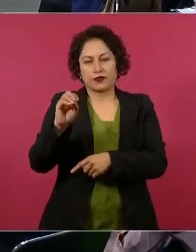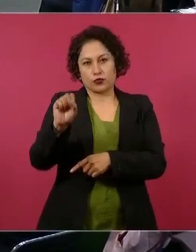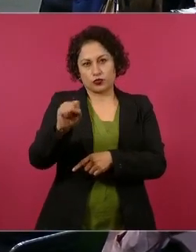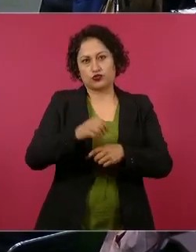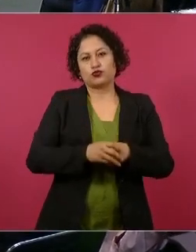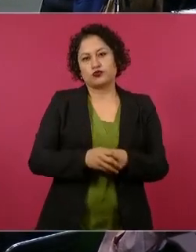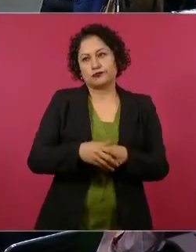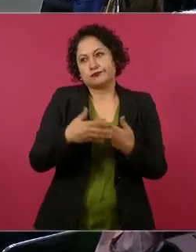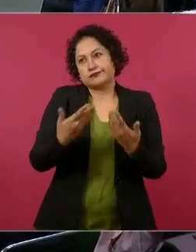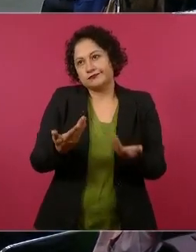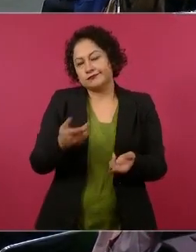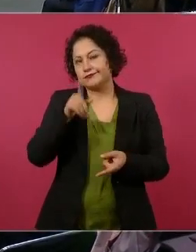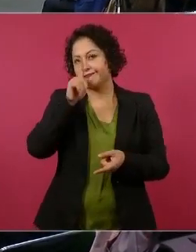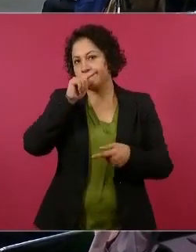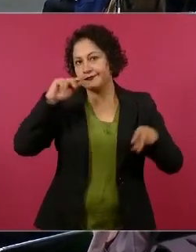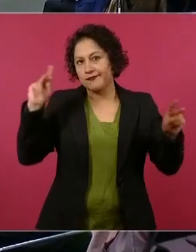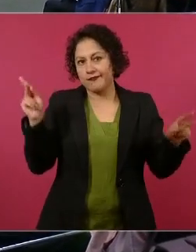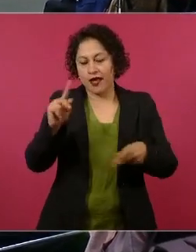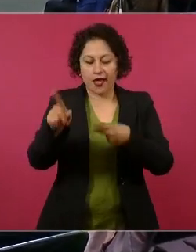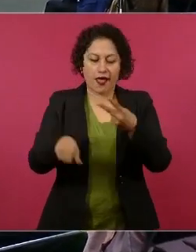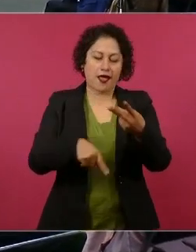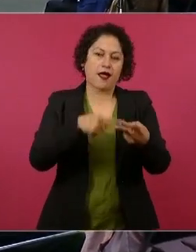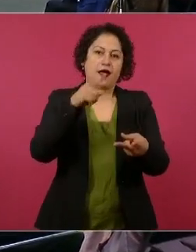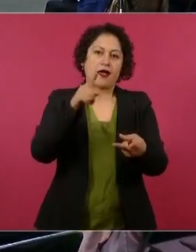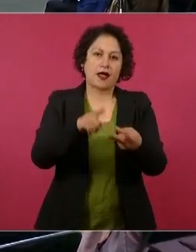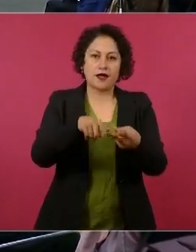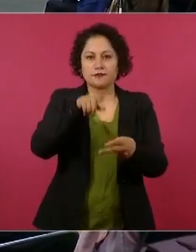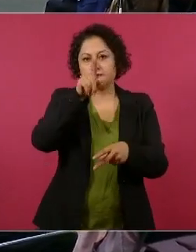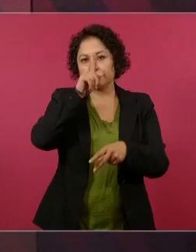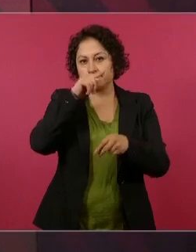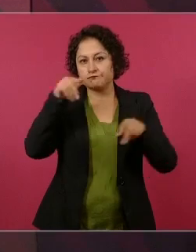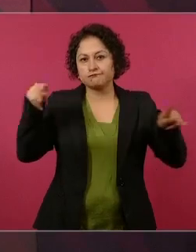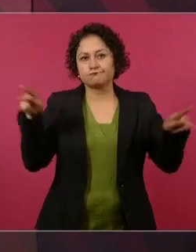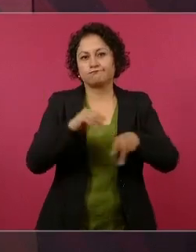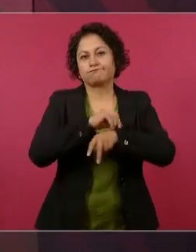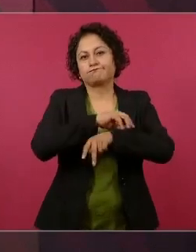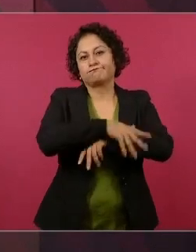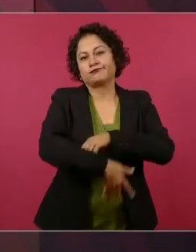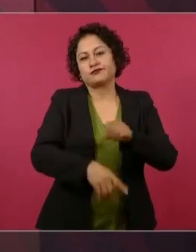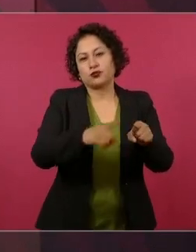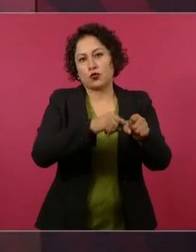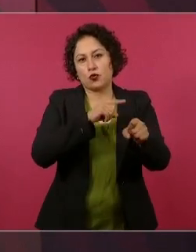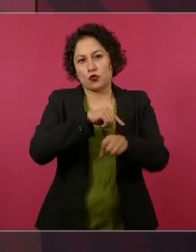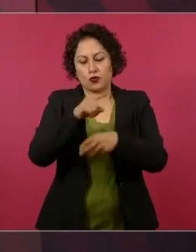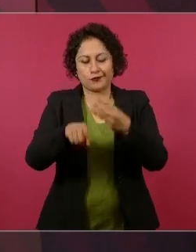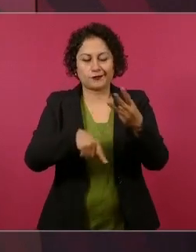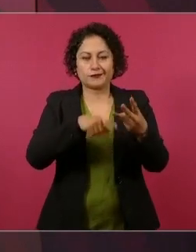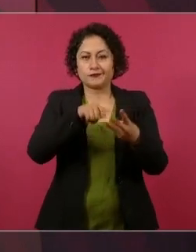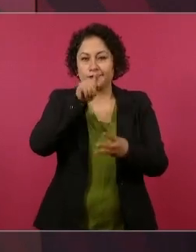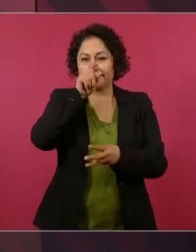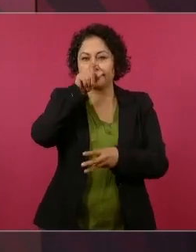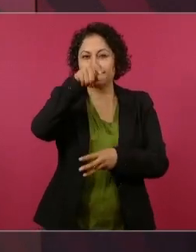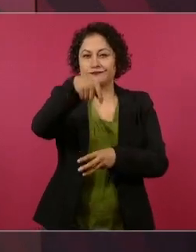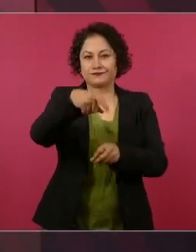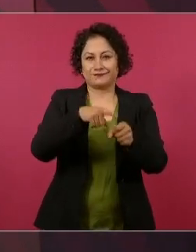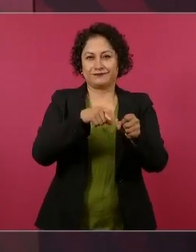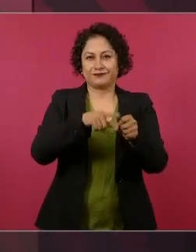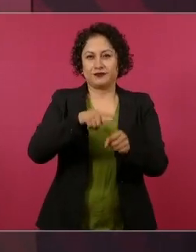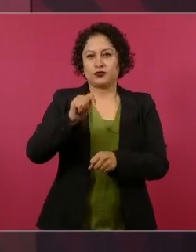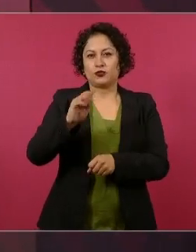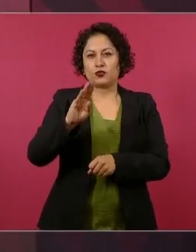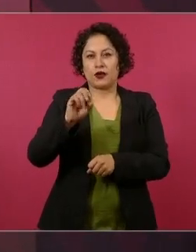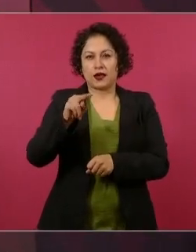Entonces tengo pájaros, tengo guacamayas que llegan, tucanes, y